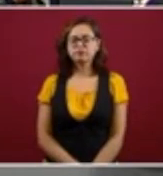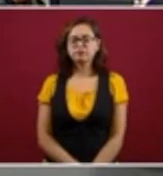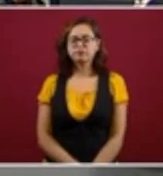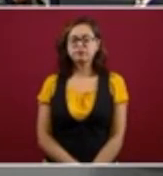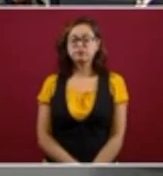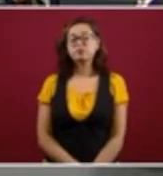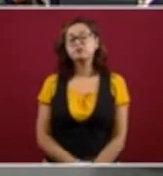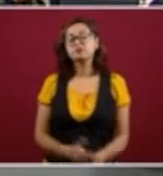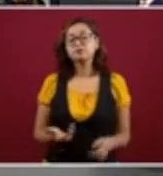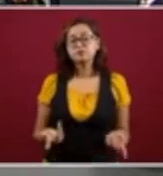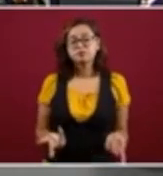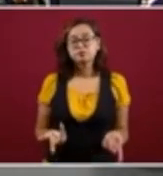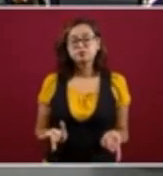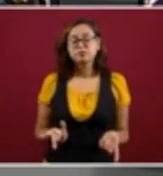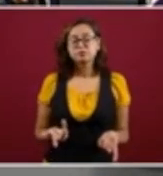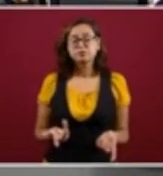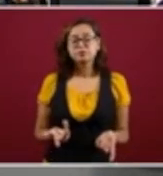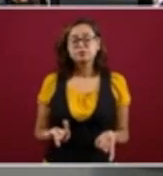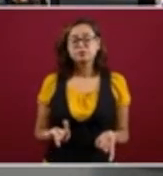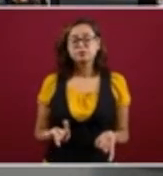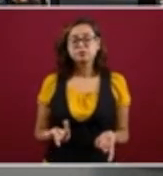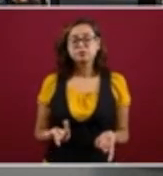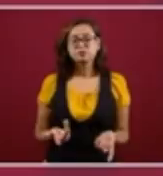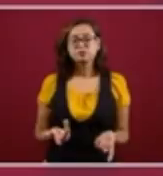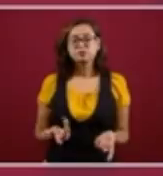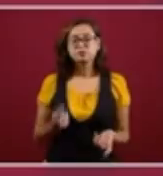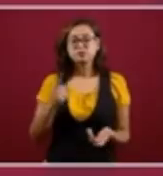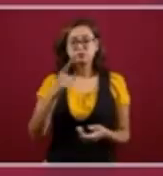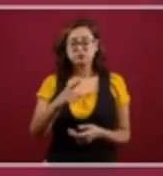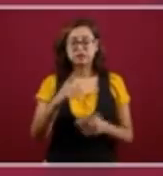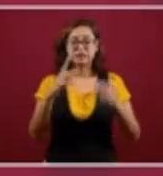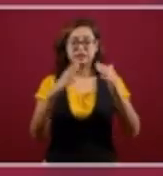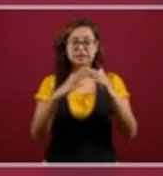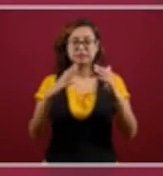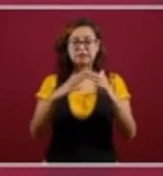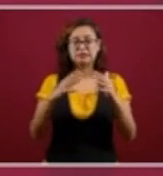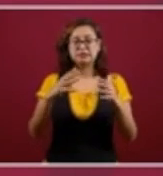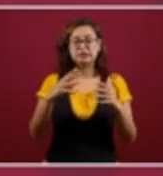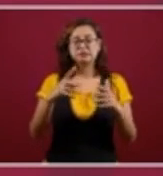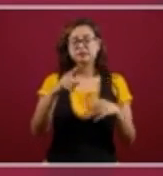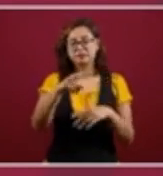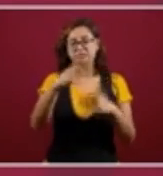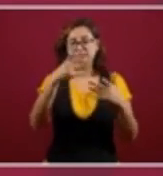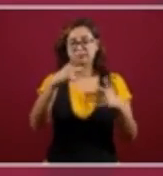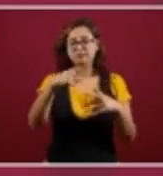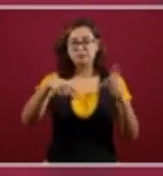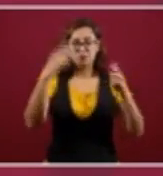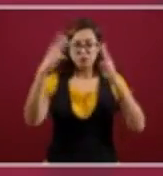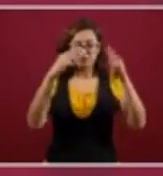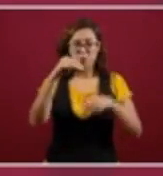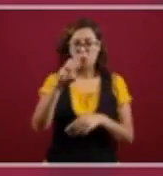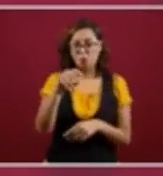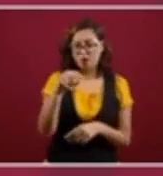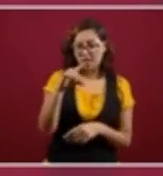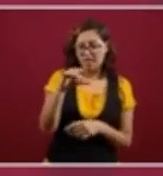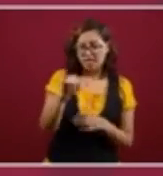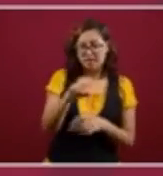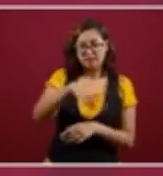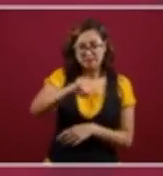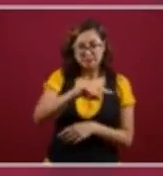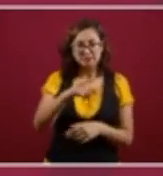Pues que hubo un asalto, no precisamente en la Casa de Moneda, sino en una de las